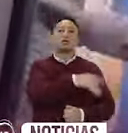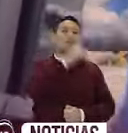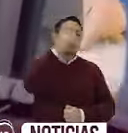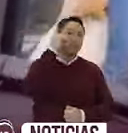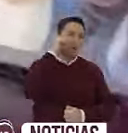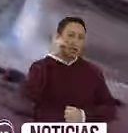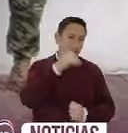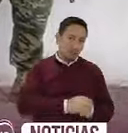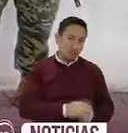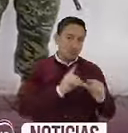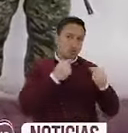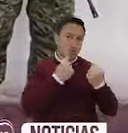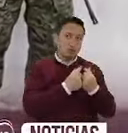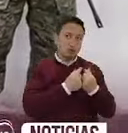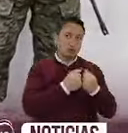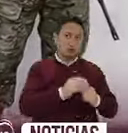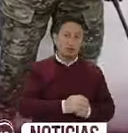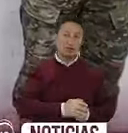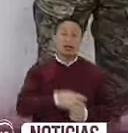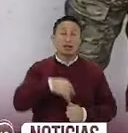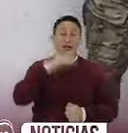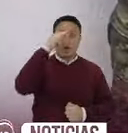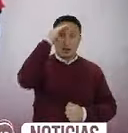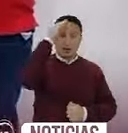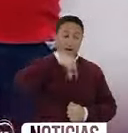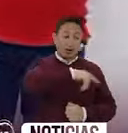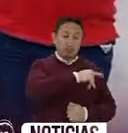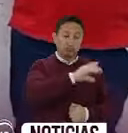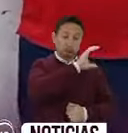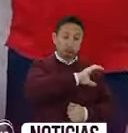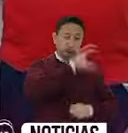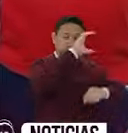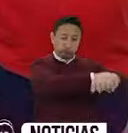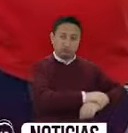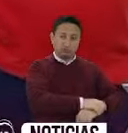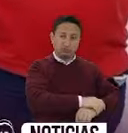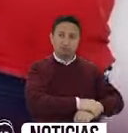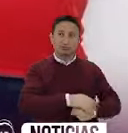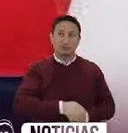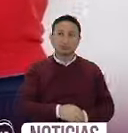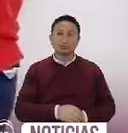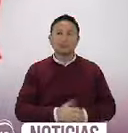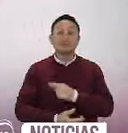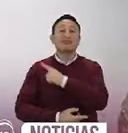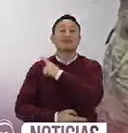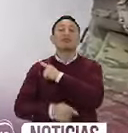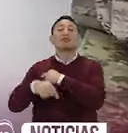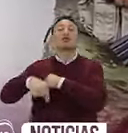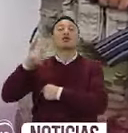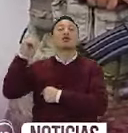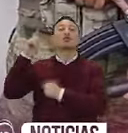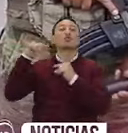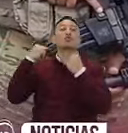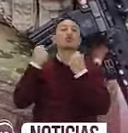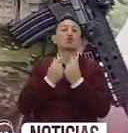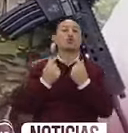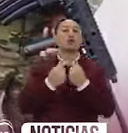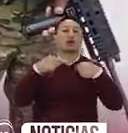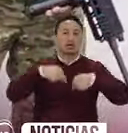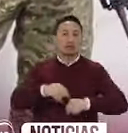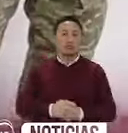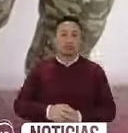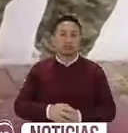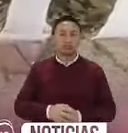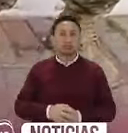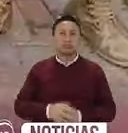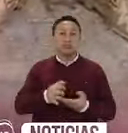mediano valor que era requerido por las autoridades por supuestamente liderar un grupo dedicado al crimen organizado